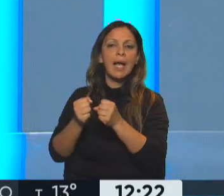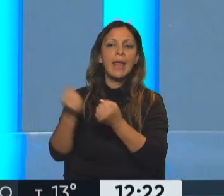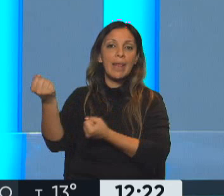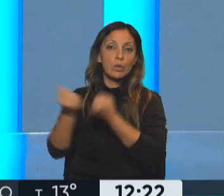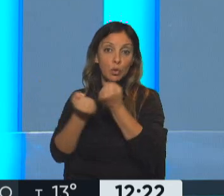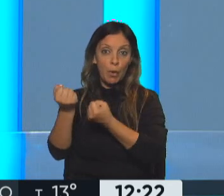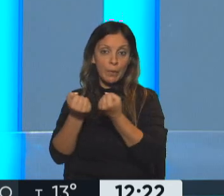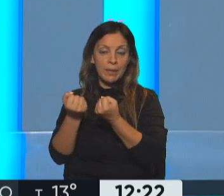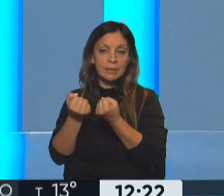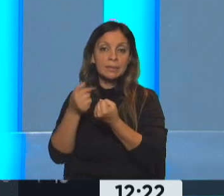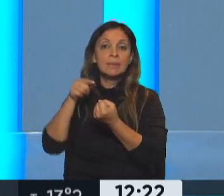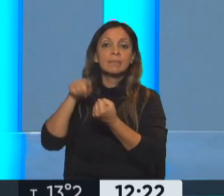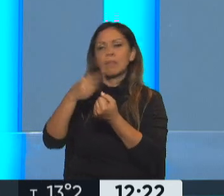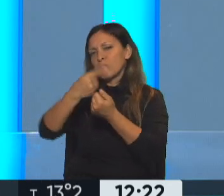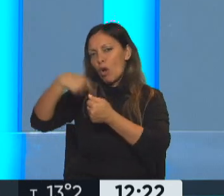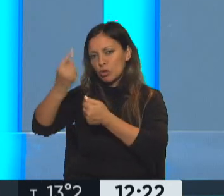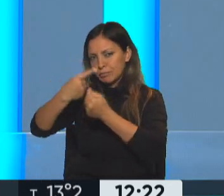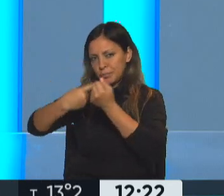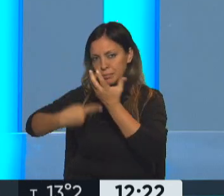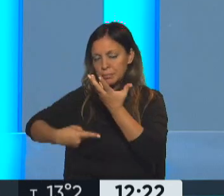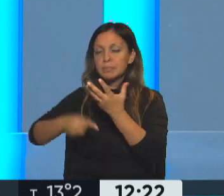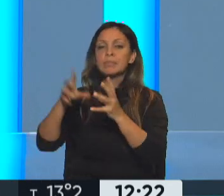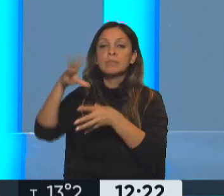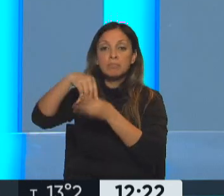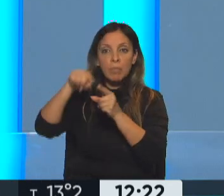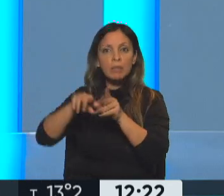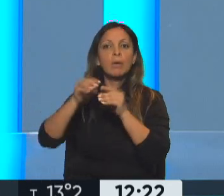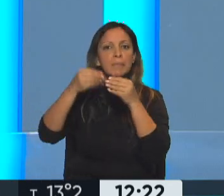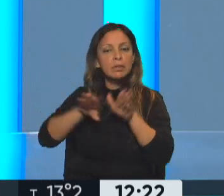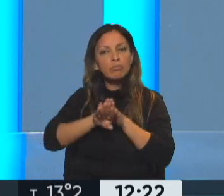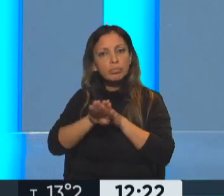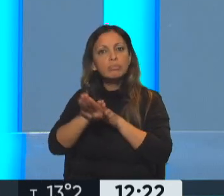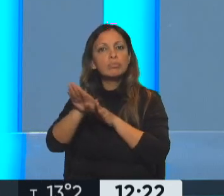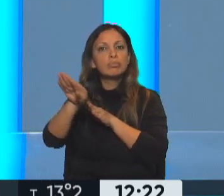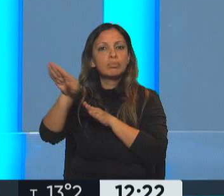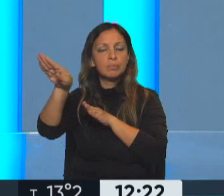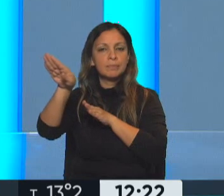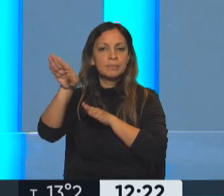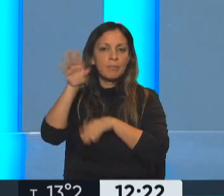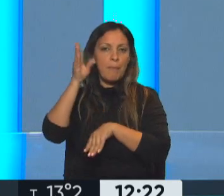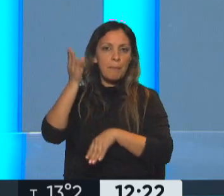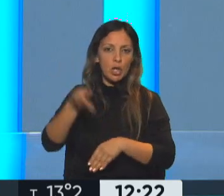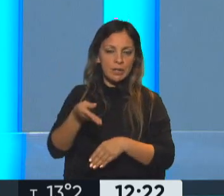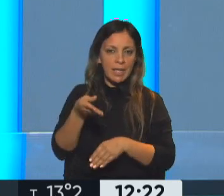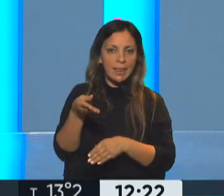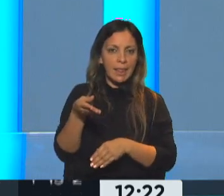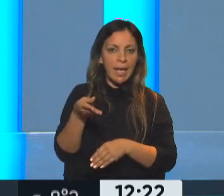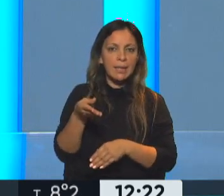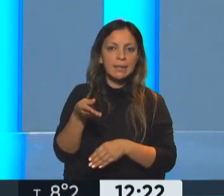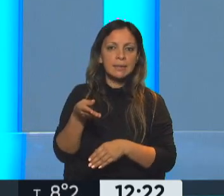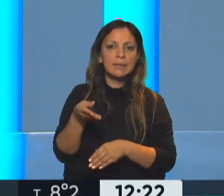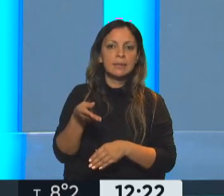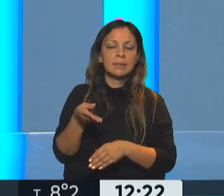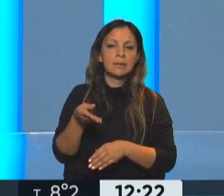automóvil, vehículos automotores, y el resto de transporte también está creciendo mucho, a tasas inclusive que, como se había retrasado un